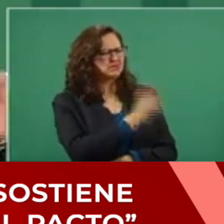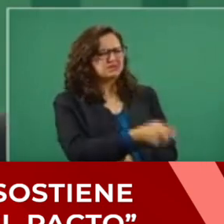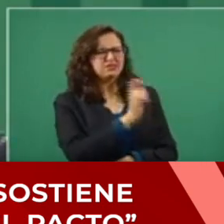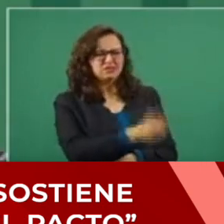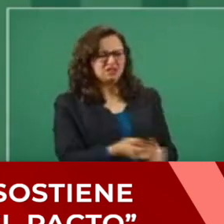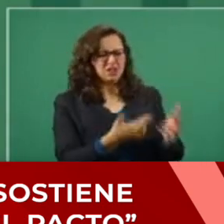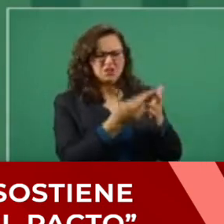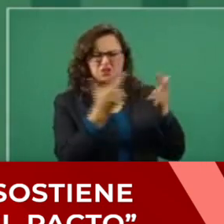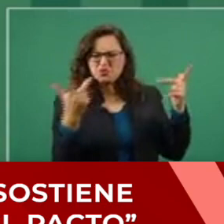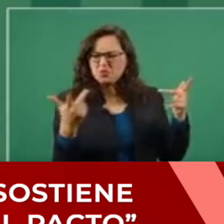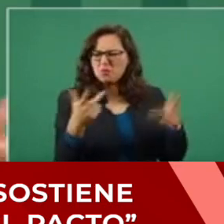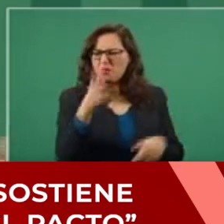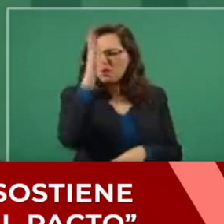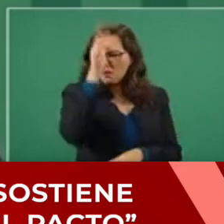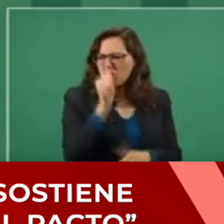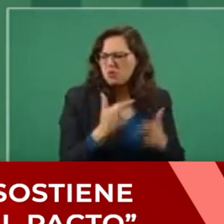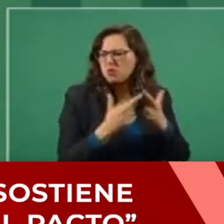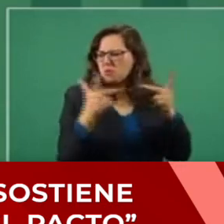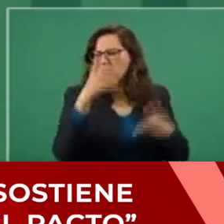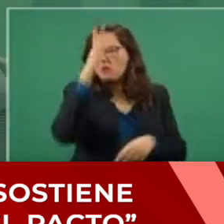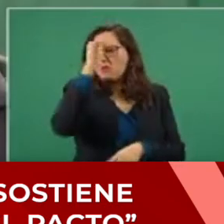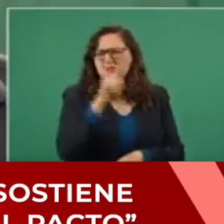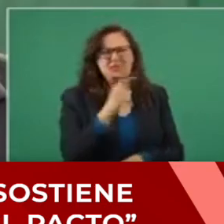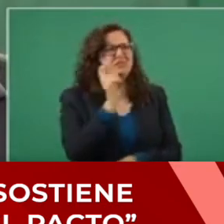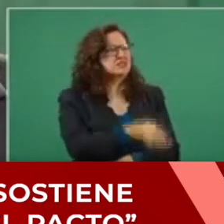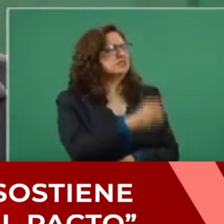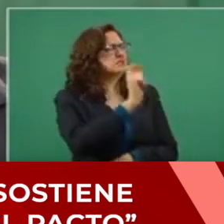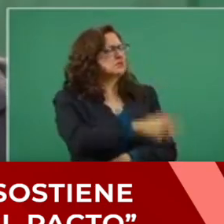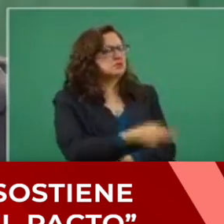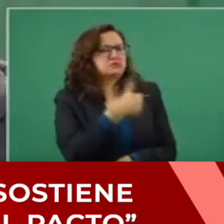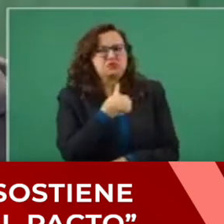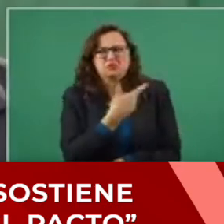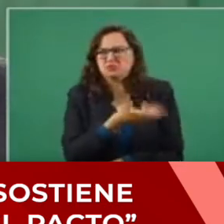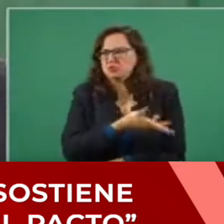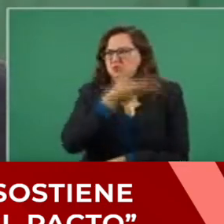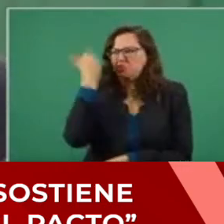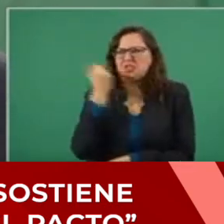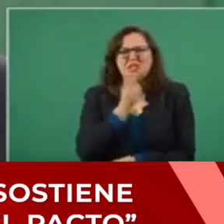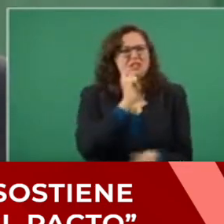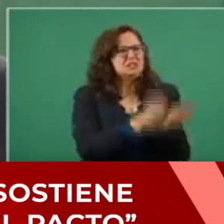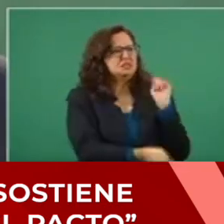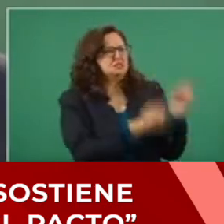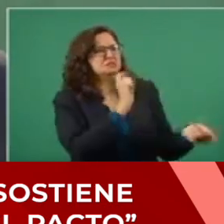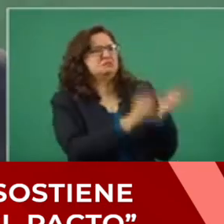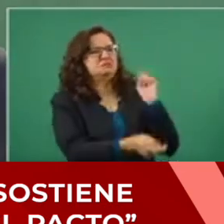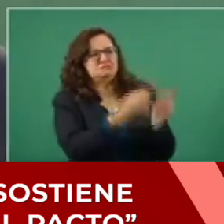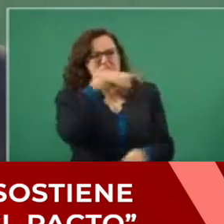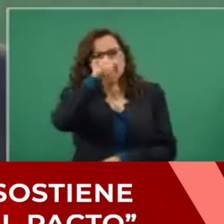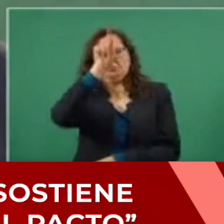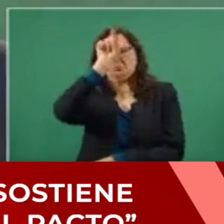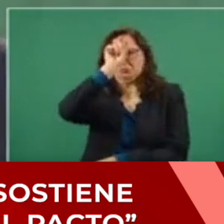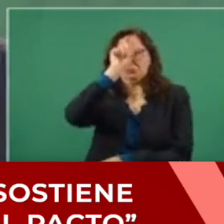porque mi esposa me dijo, le digo, oye, ¿qué es esto de rompe el pacto?